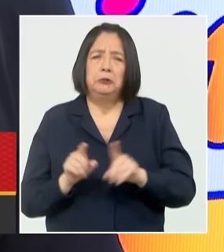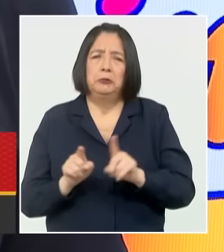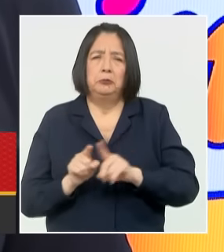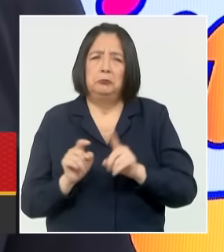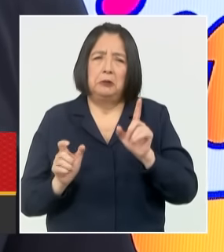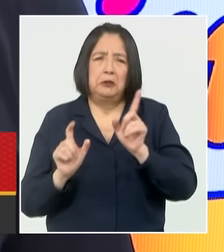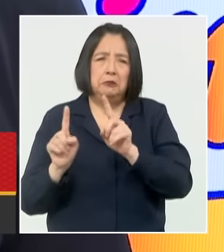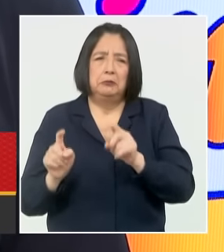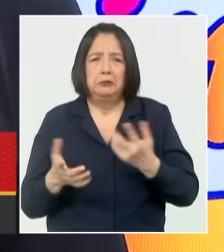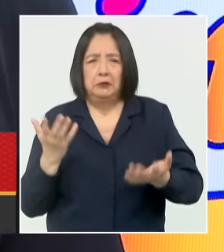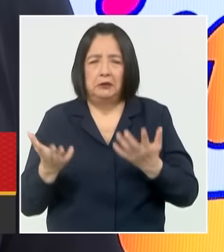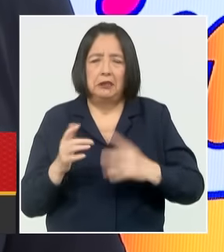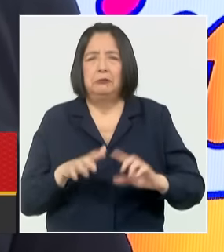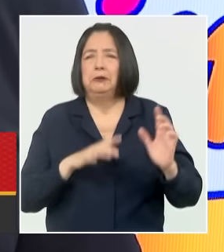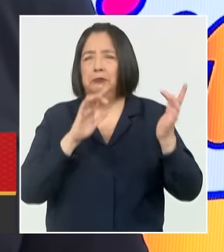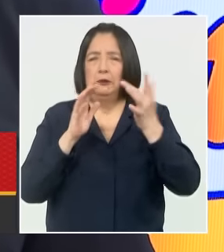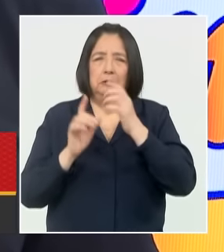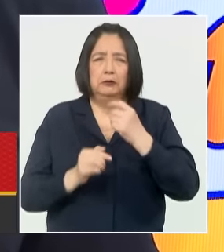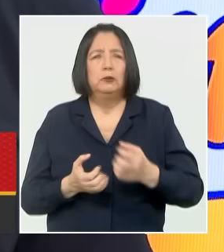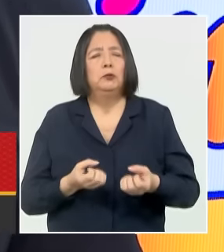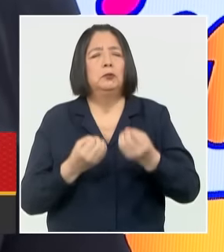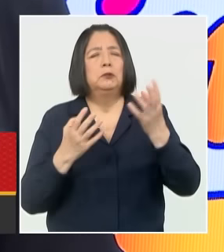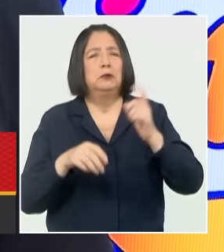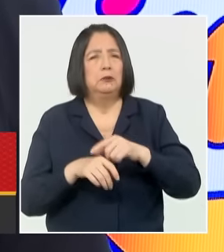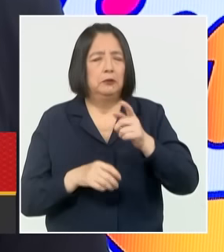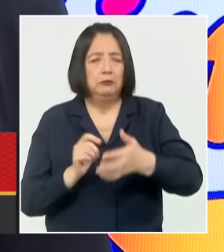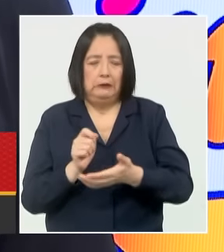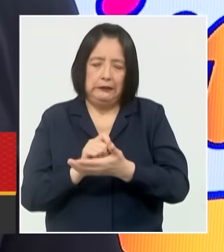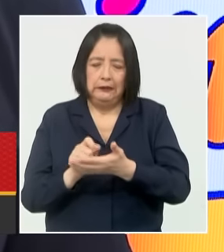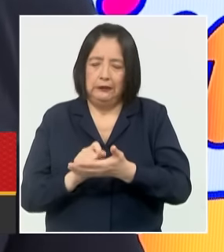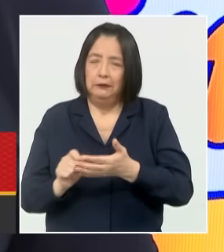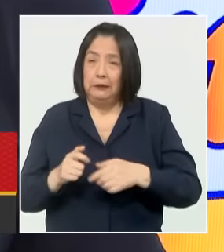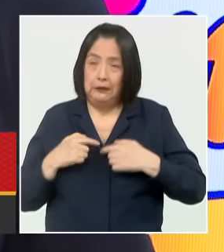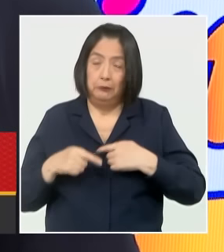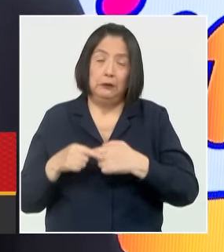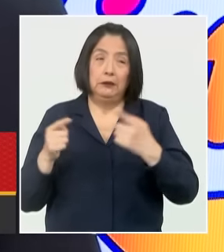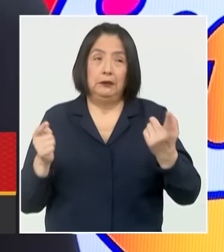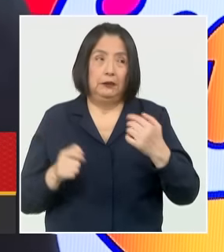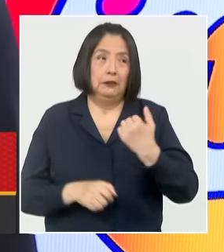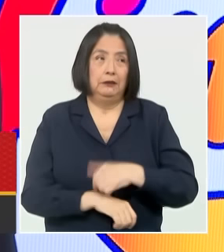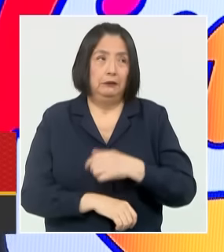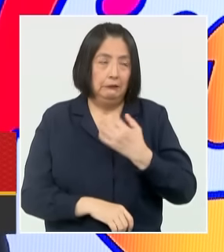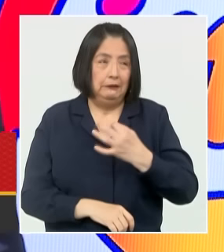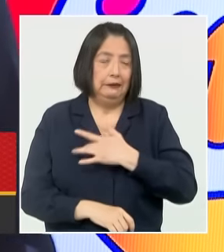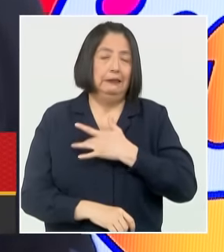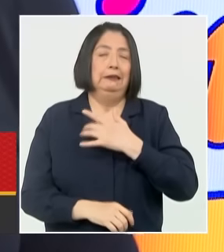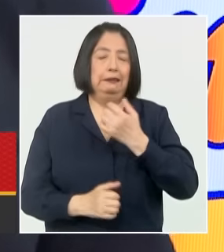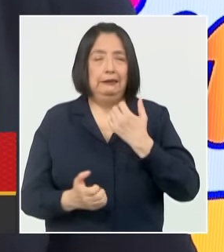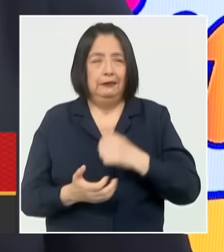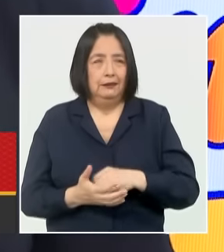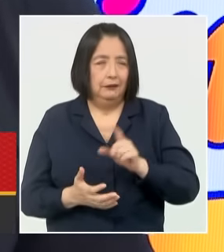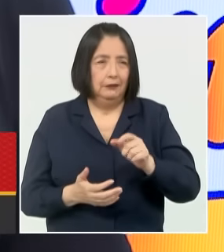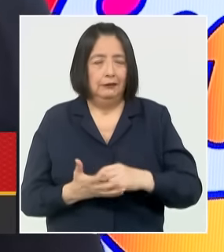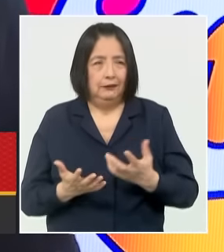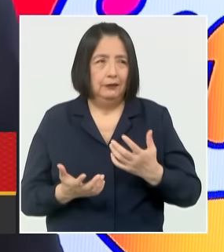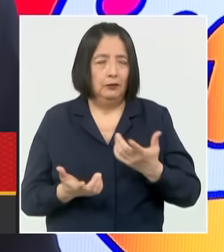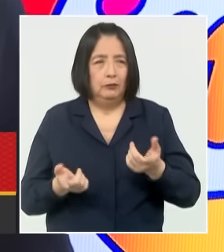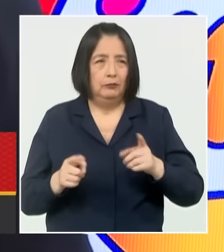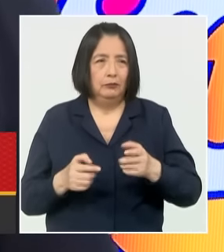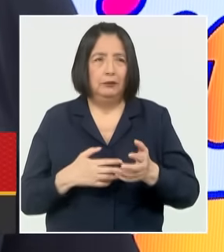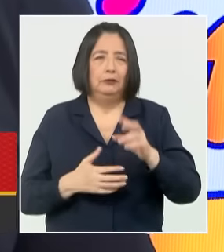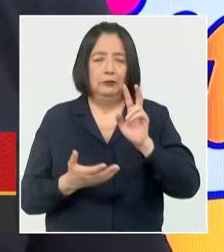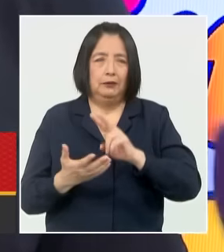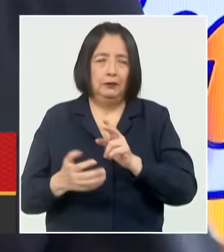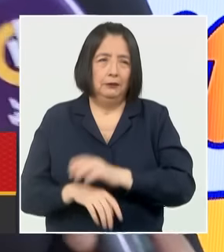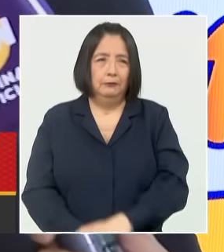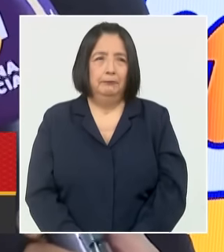de repente por las redes sociales. ¿Cuánto tiempo te tomó escribir este mensaje, que ha sido realmente emotivo? Incluso te quiebras al momento que lees